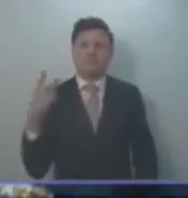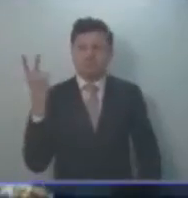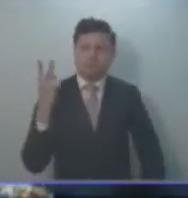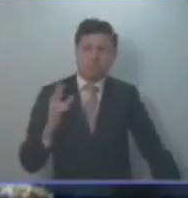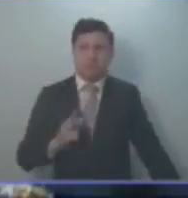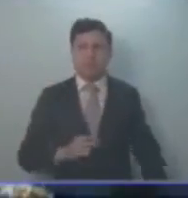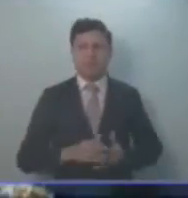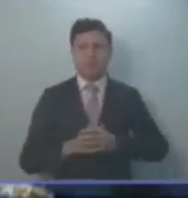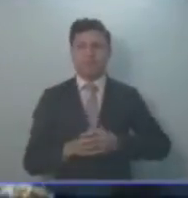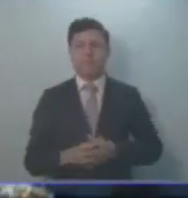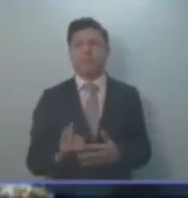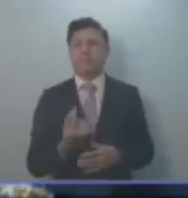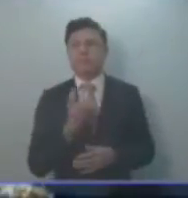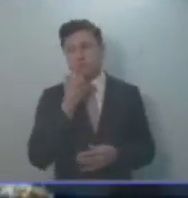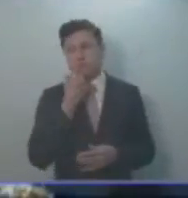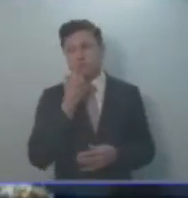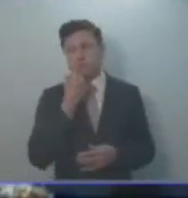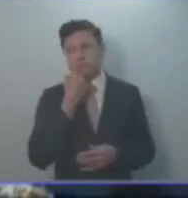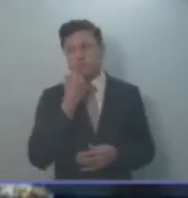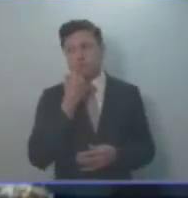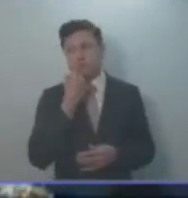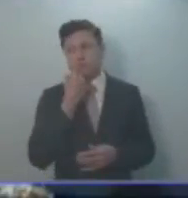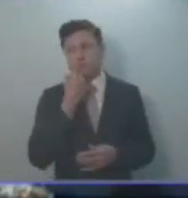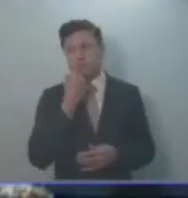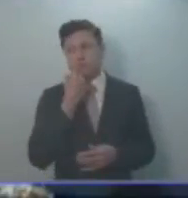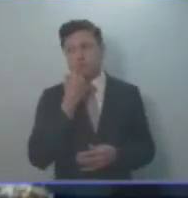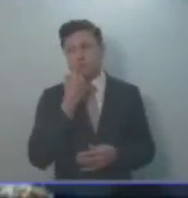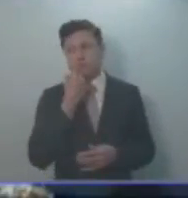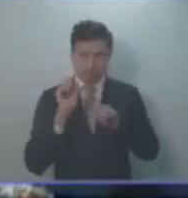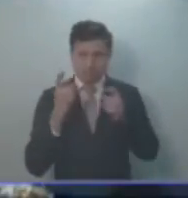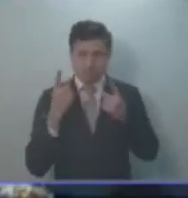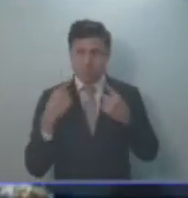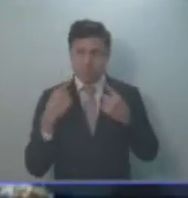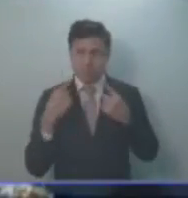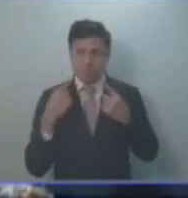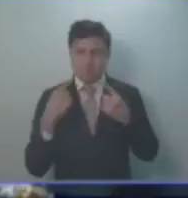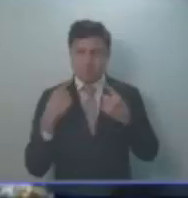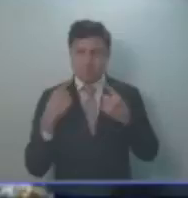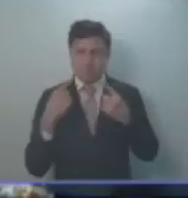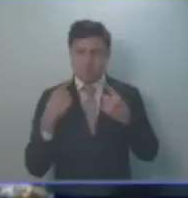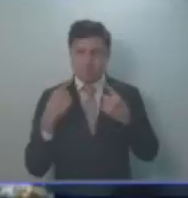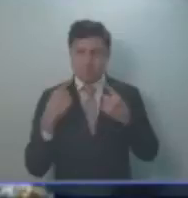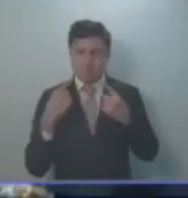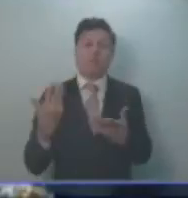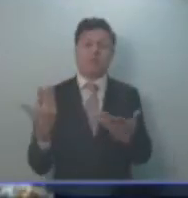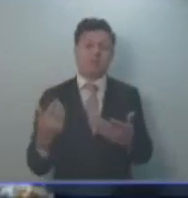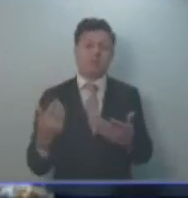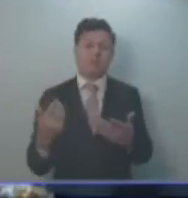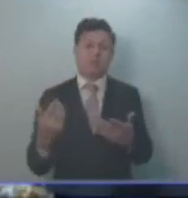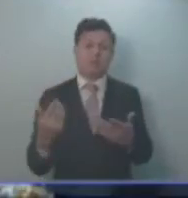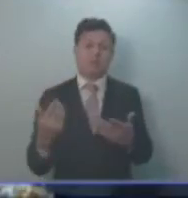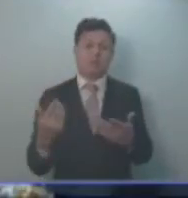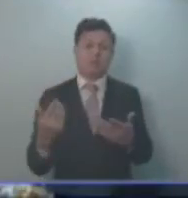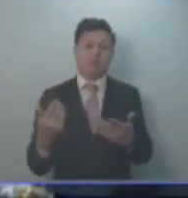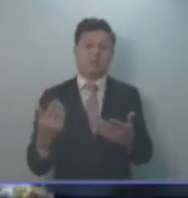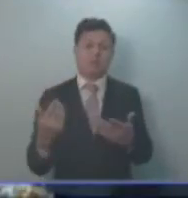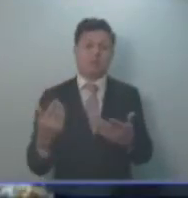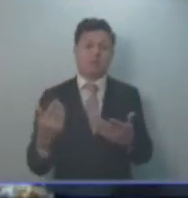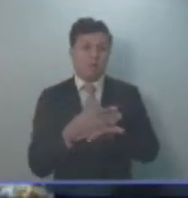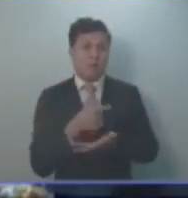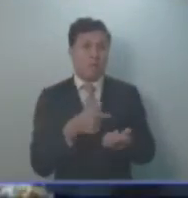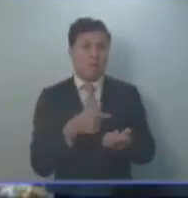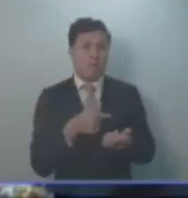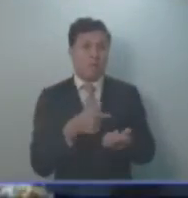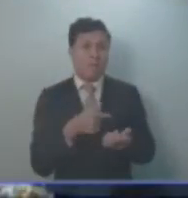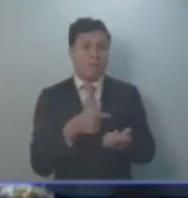Que enfermedades crónicas incapacitantes que requieran controles médicos frecuentes y rehabilitación o